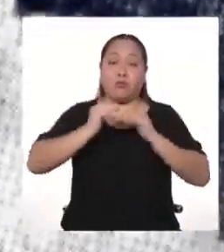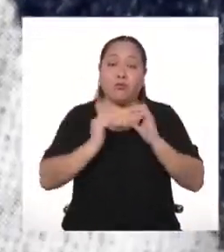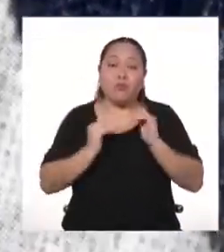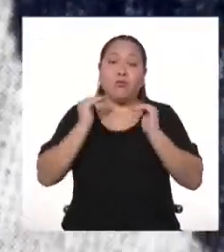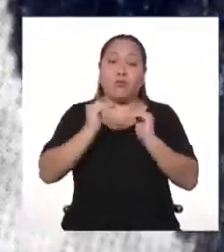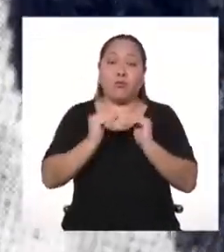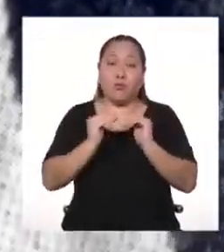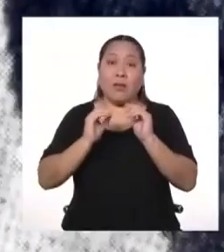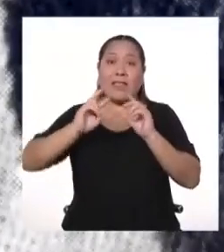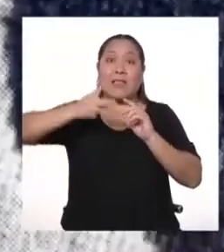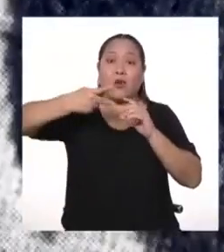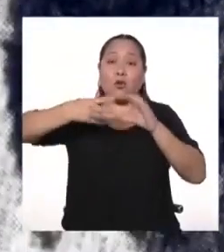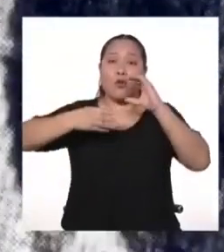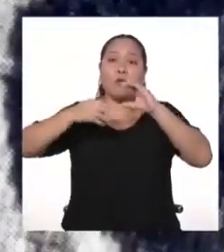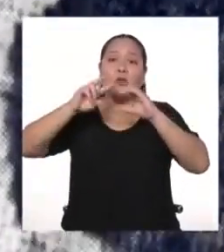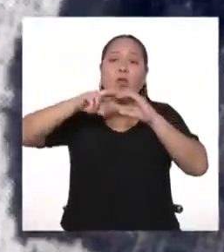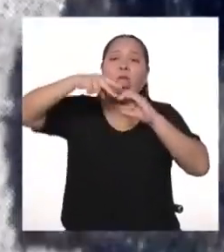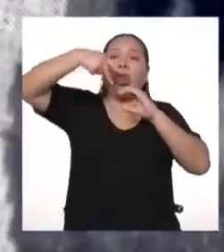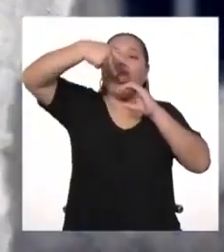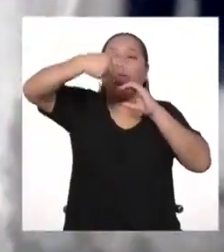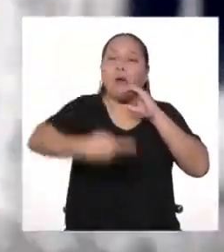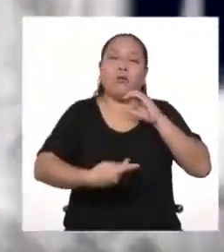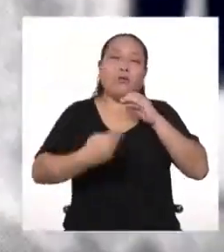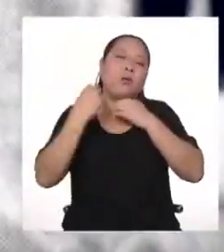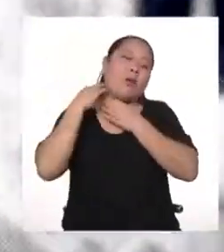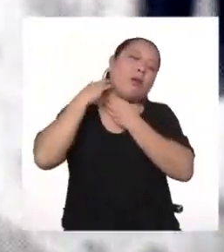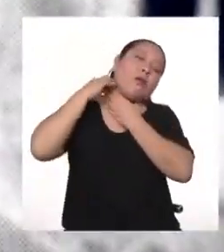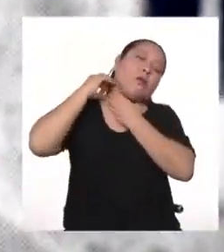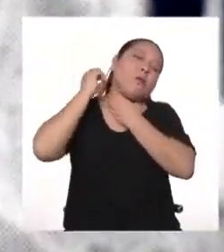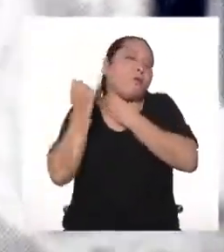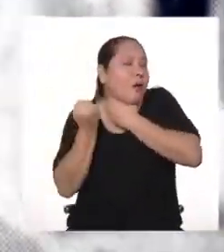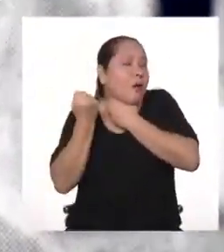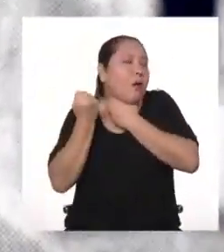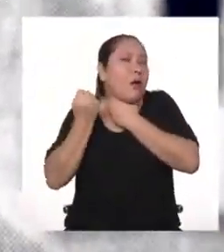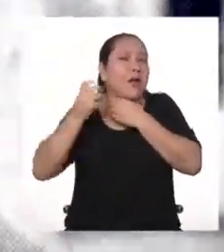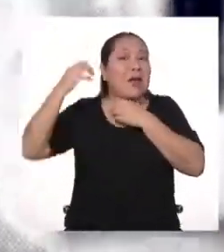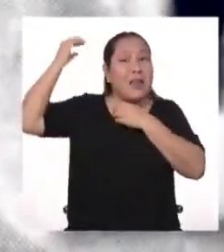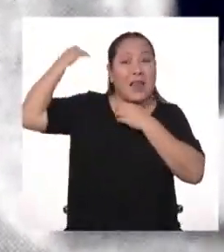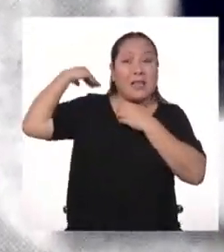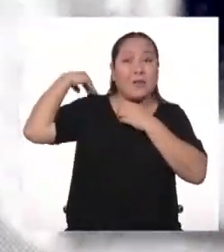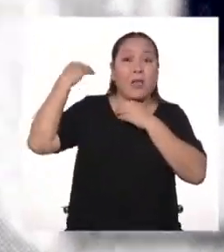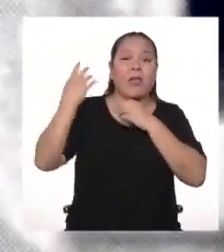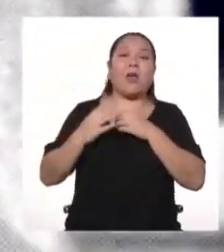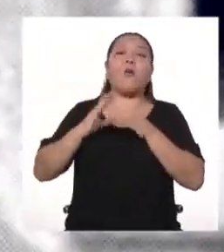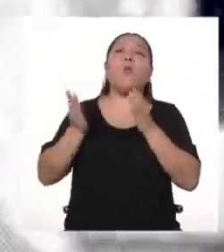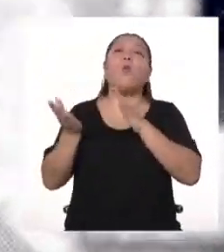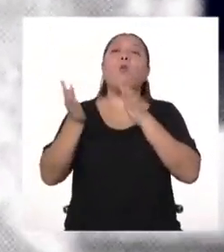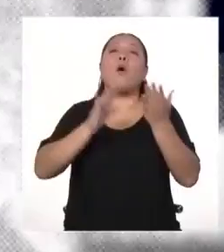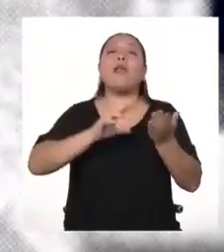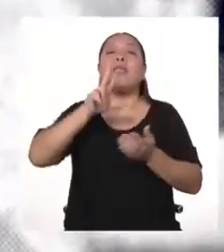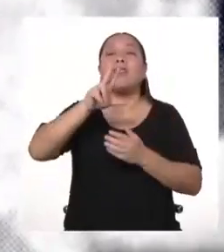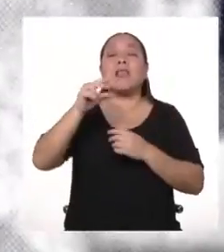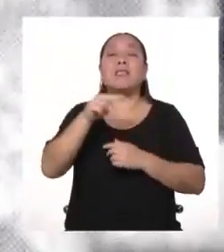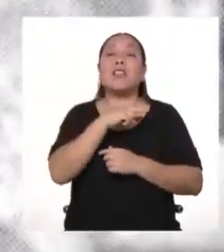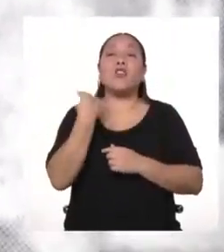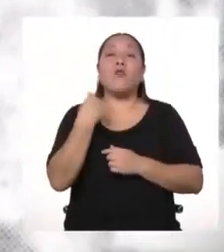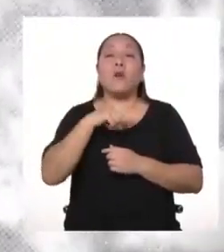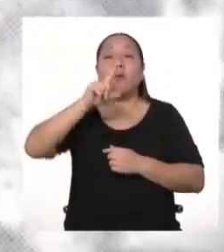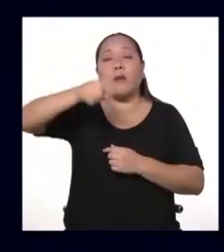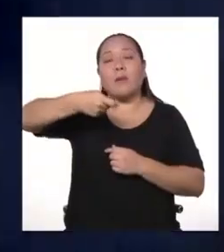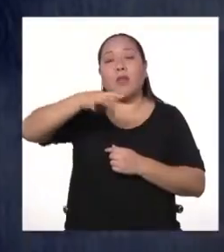la columna. Su estado se agrava y fallece en Ayacucho el 3 de noviembre de